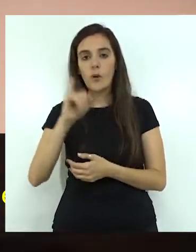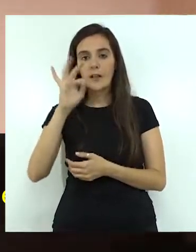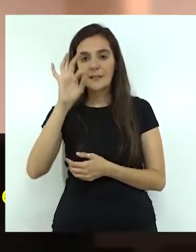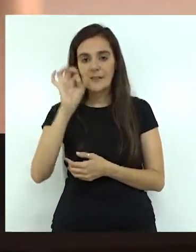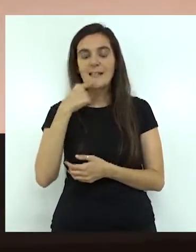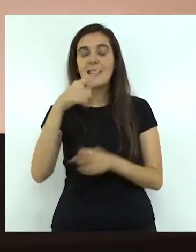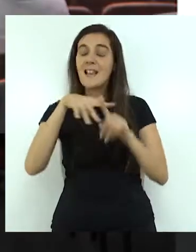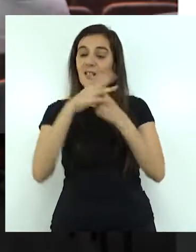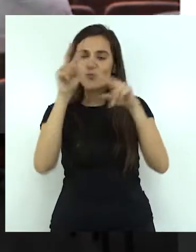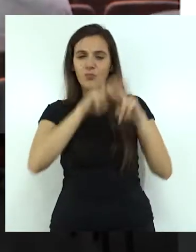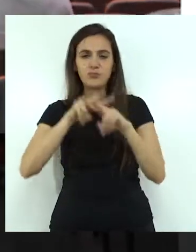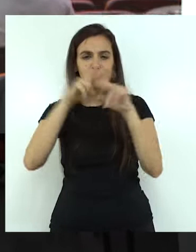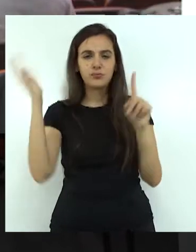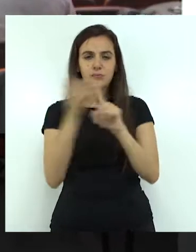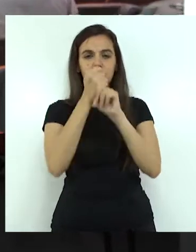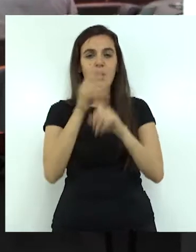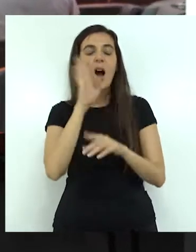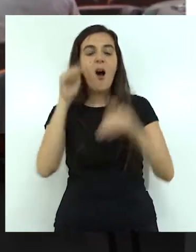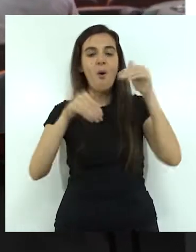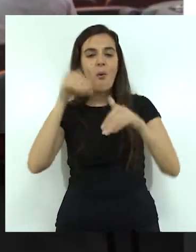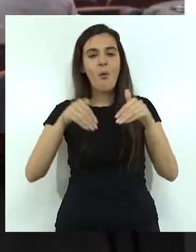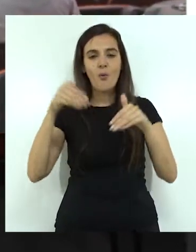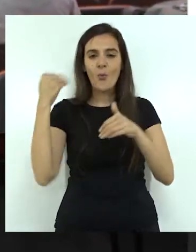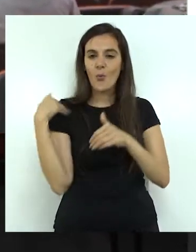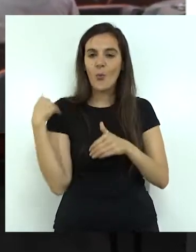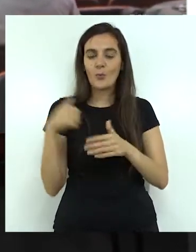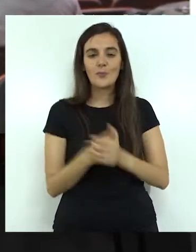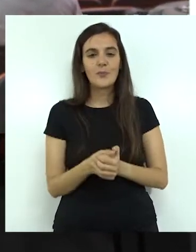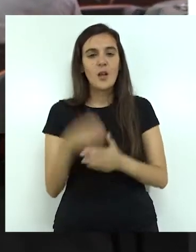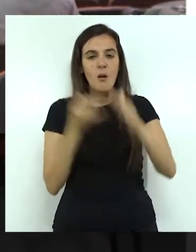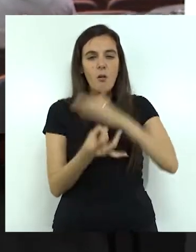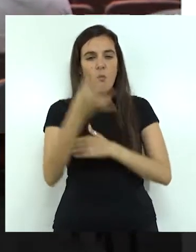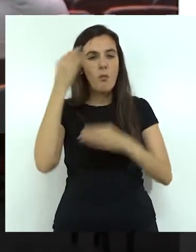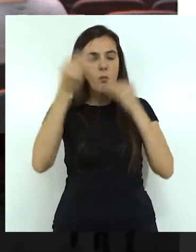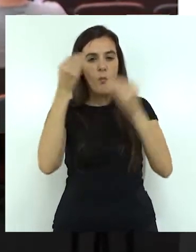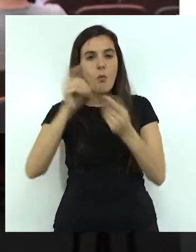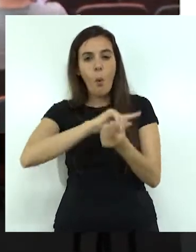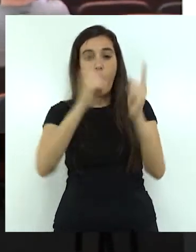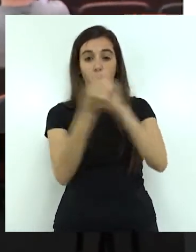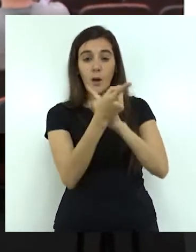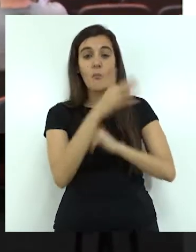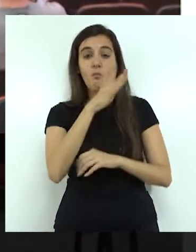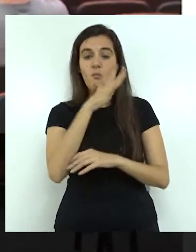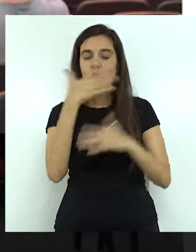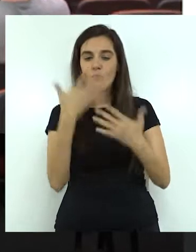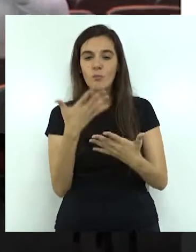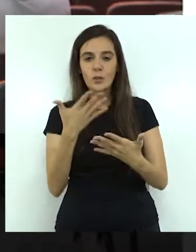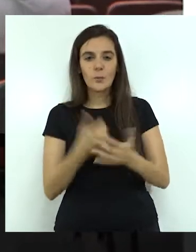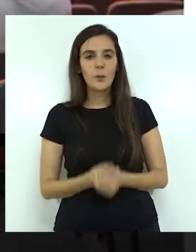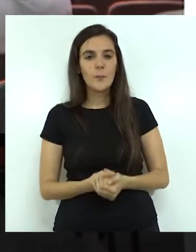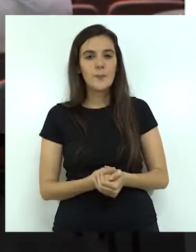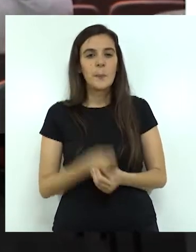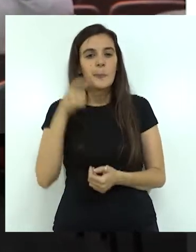elecciones yo creo que se ha producido entre las bases que debe de tener alguna